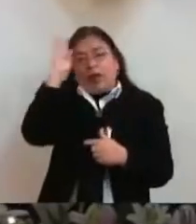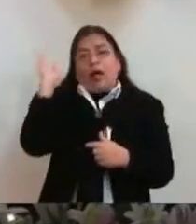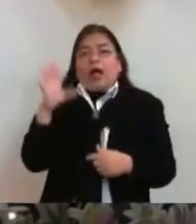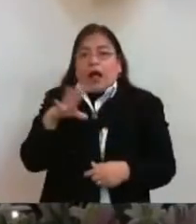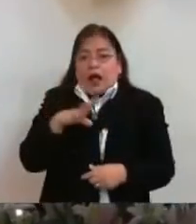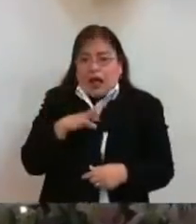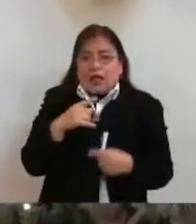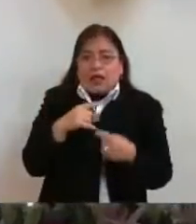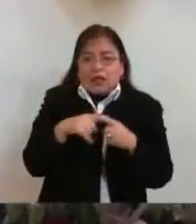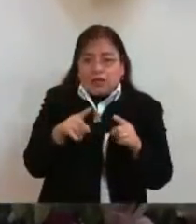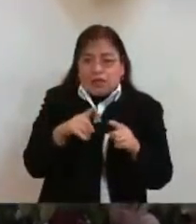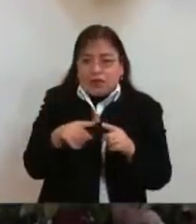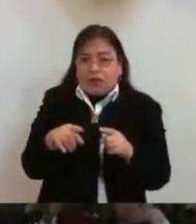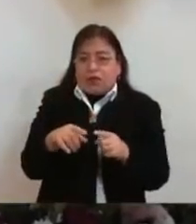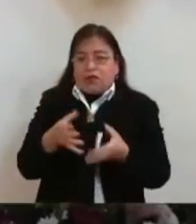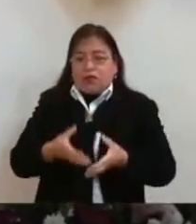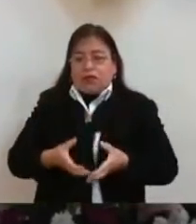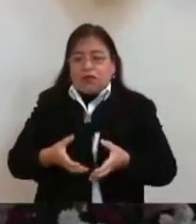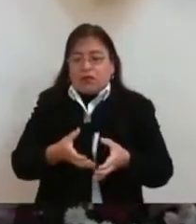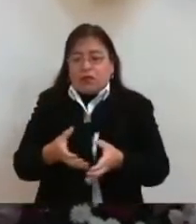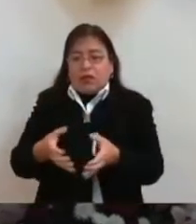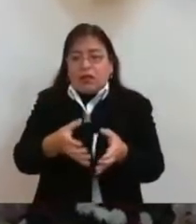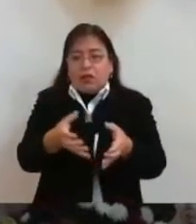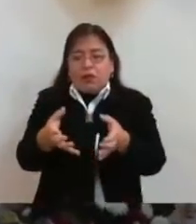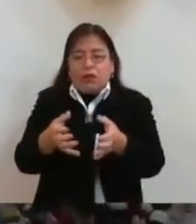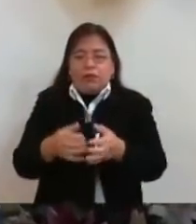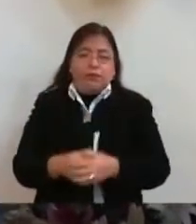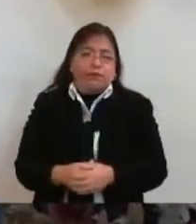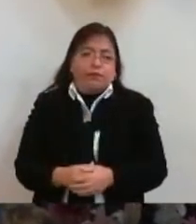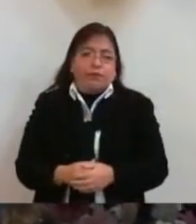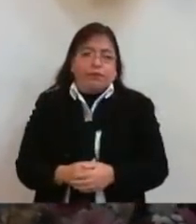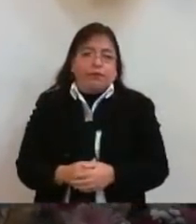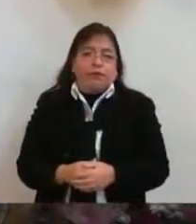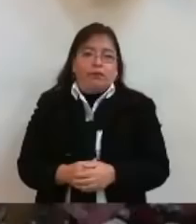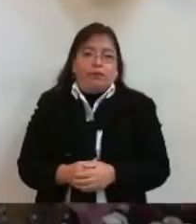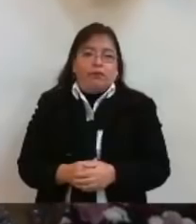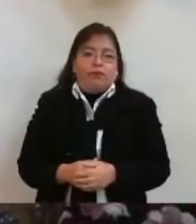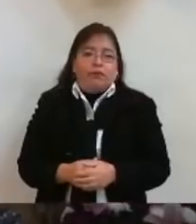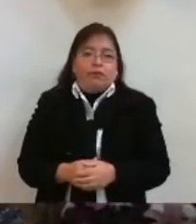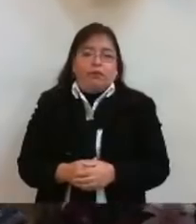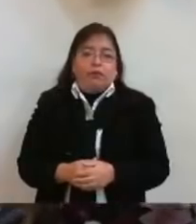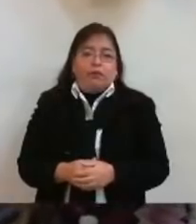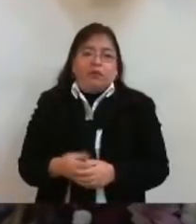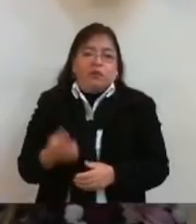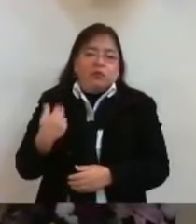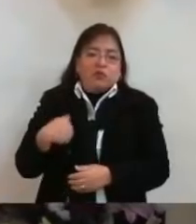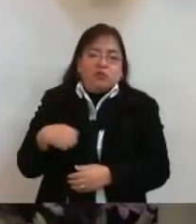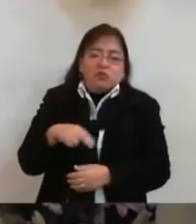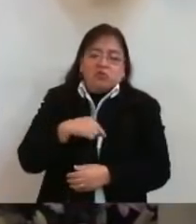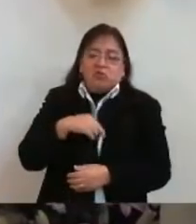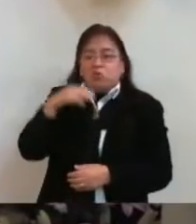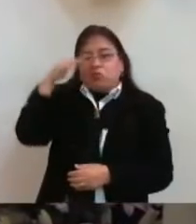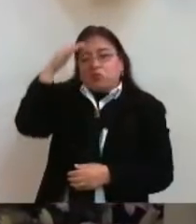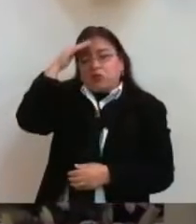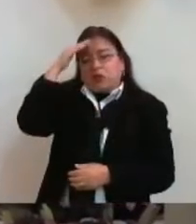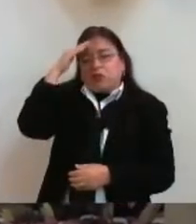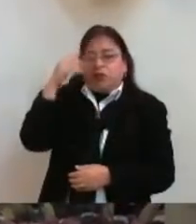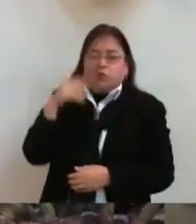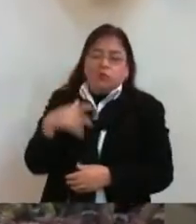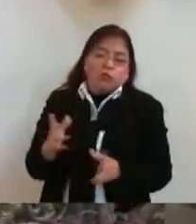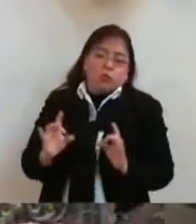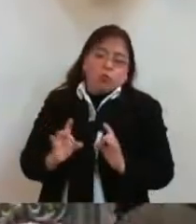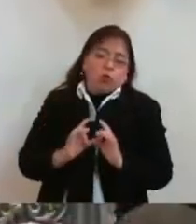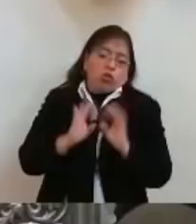alterno, porque a veces pensamos que no queda otro remedio que el mal.